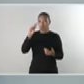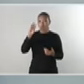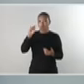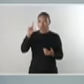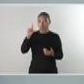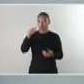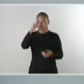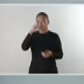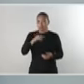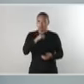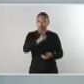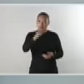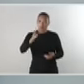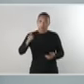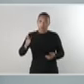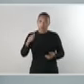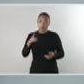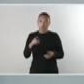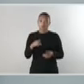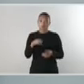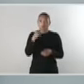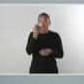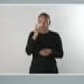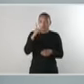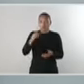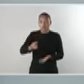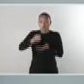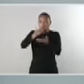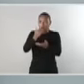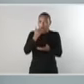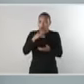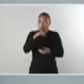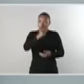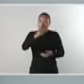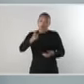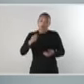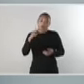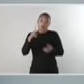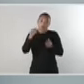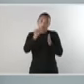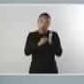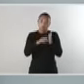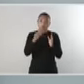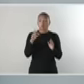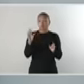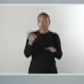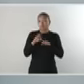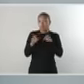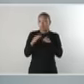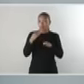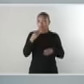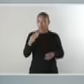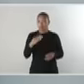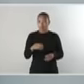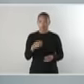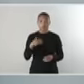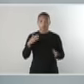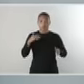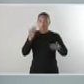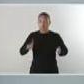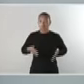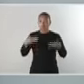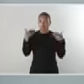una despensa por cada 60 días o un empleo digno nosotros te ofrecemos empleo y salario digno haremos